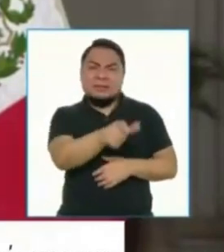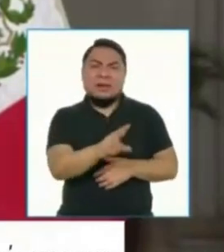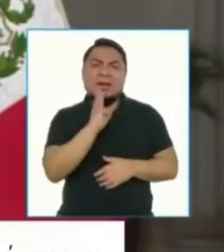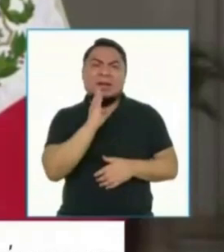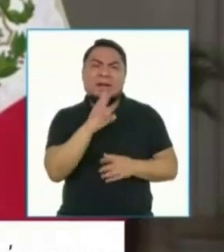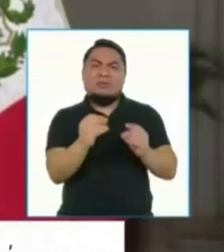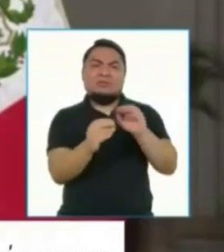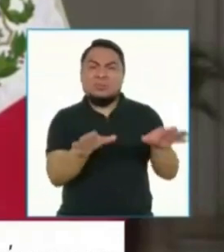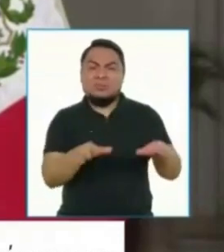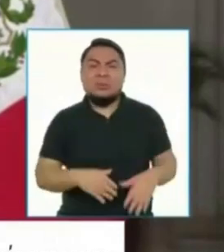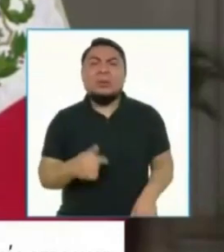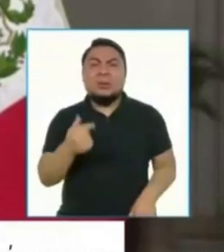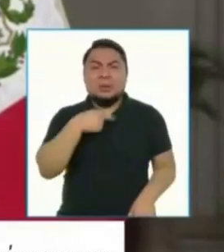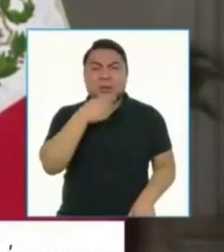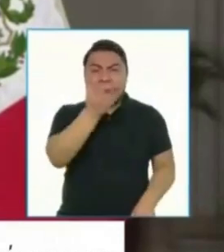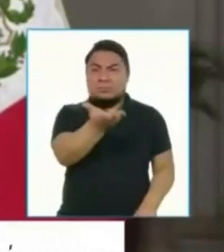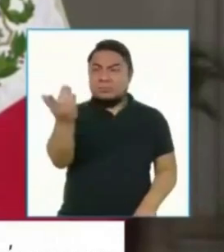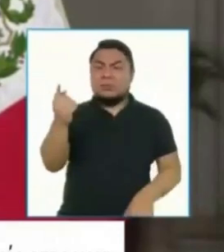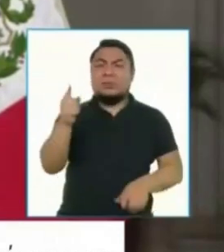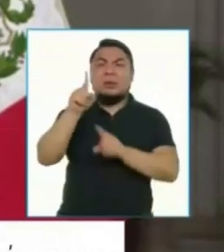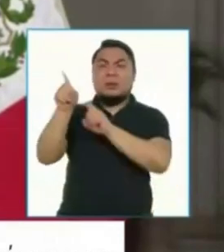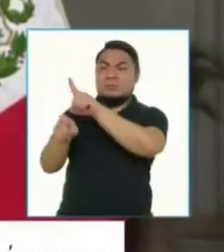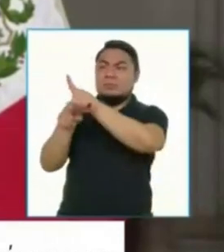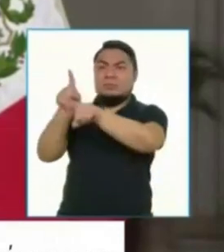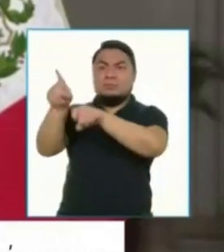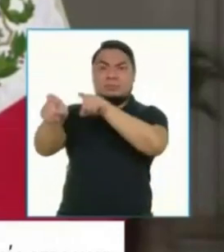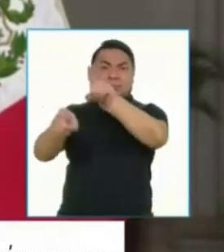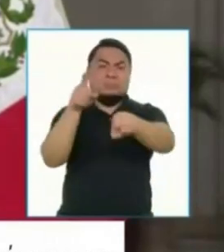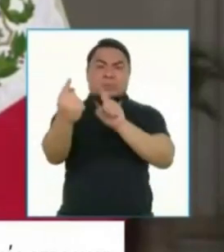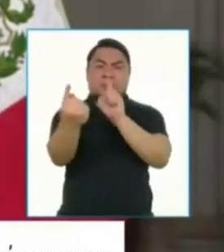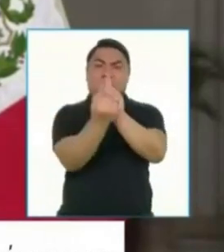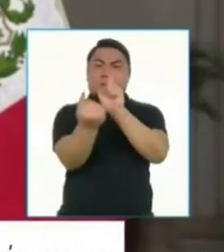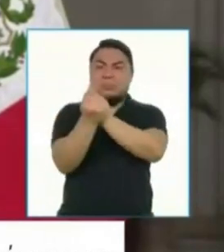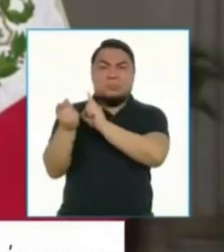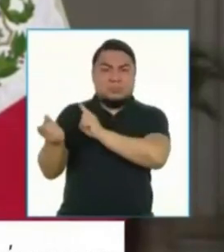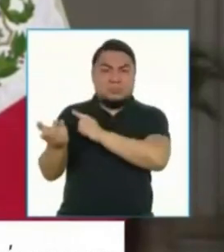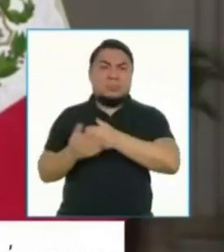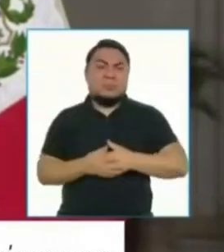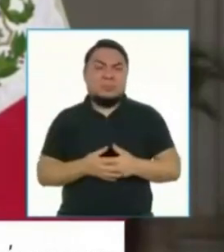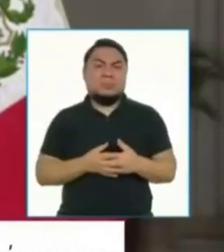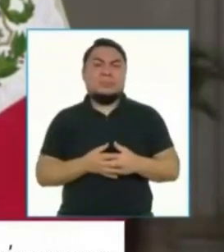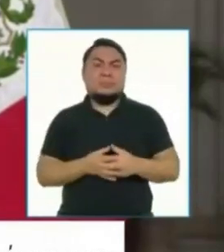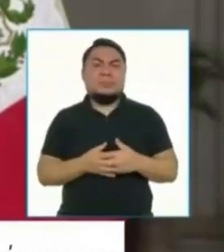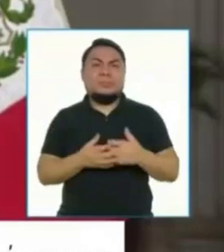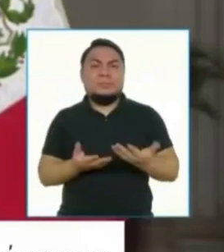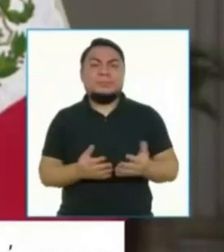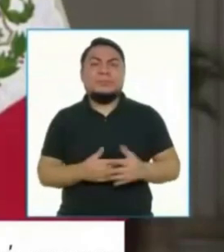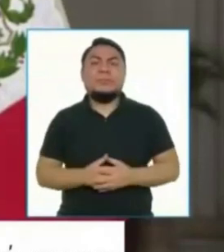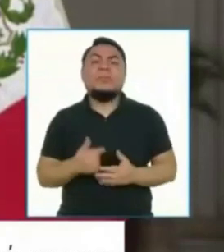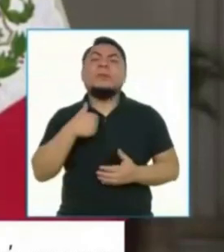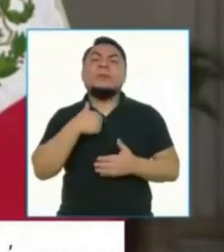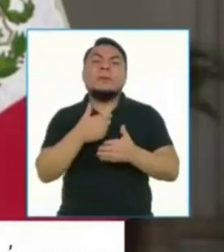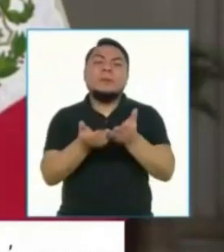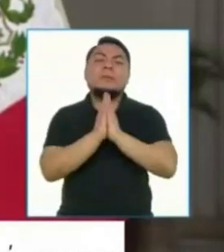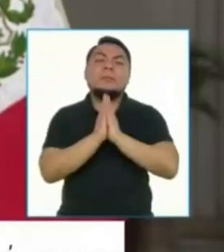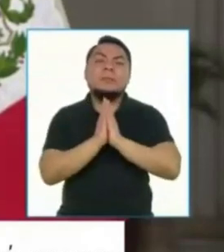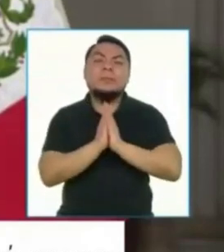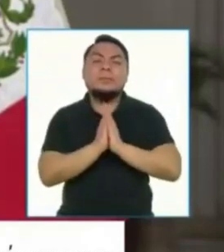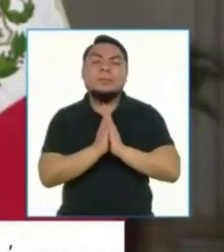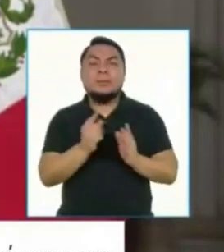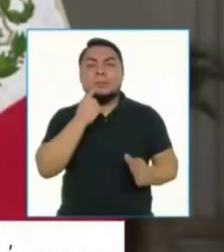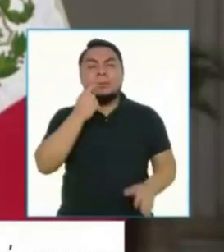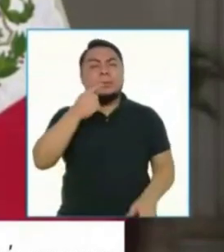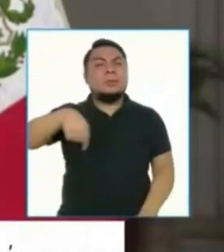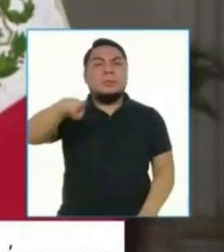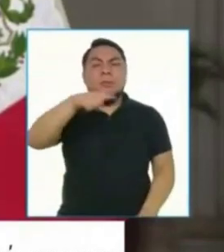a toda Latinoamérica. Entonces, bueno, obviamente somos los conejillos de India, ¿no? Para cualquiera. Pero ¿qué nos queda? Estamos a punto de colapsar